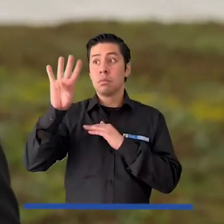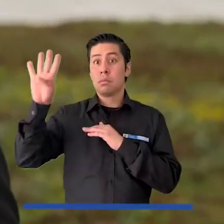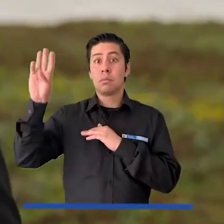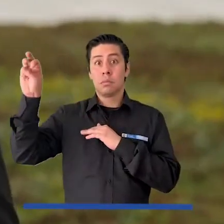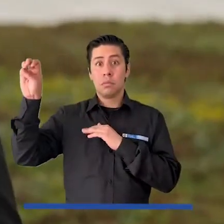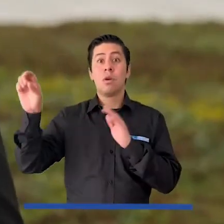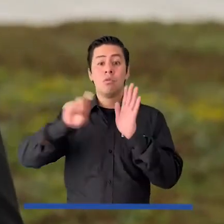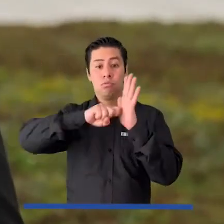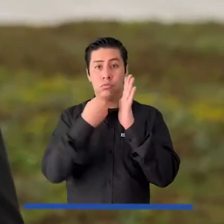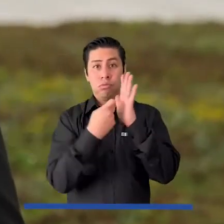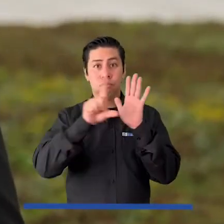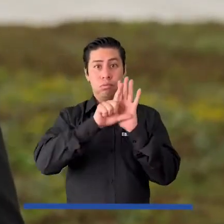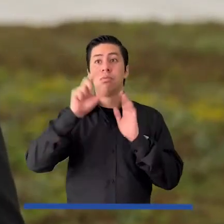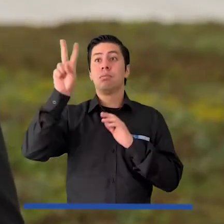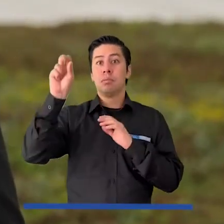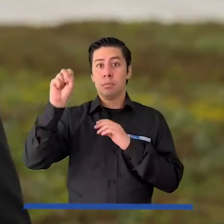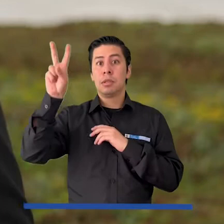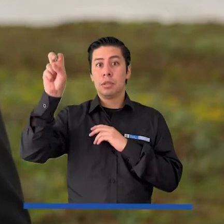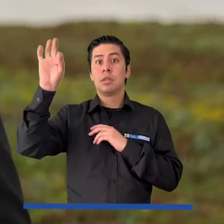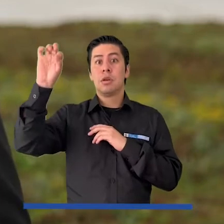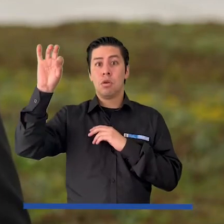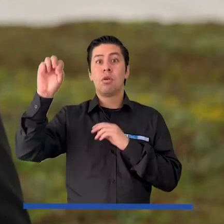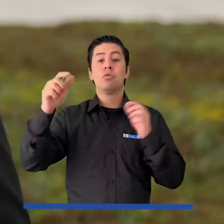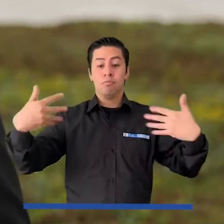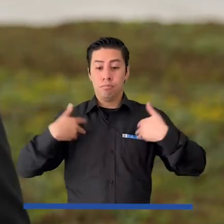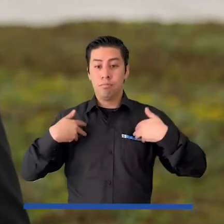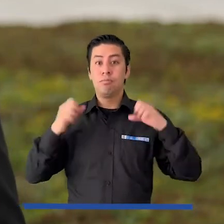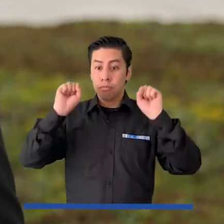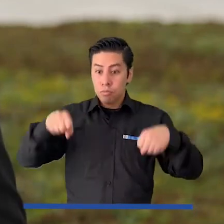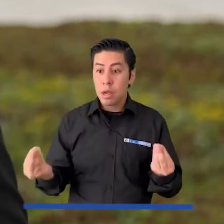Con la prórroga de la Ley 1448, hoy Ley 2078, las